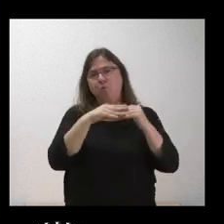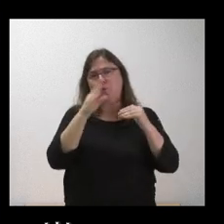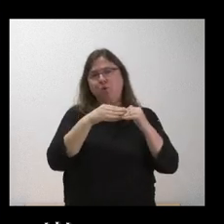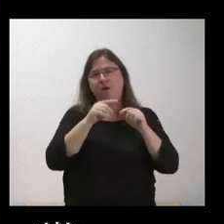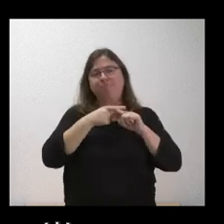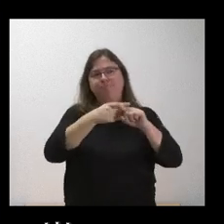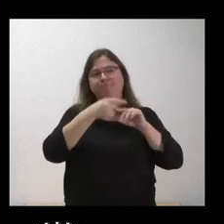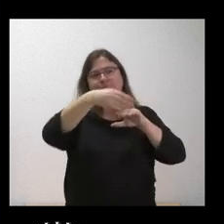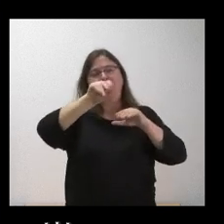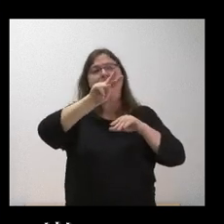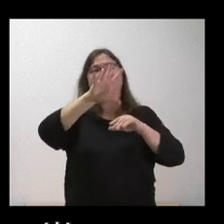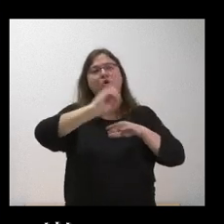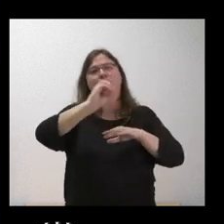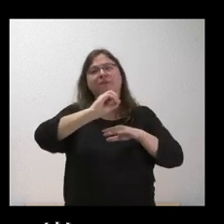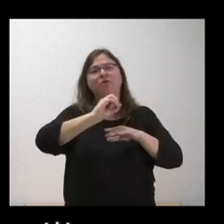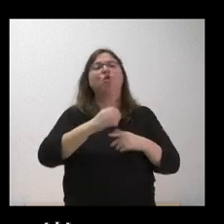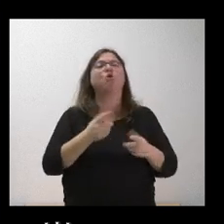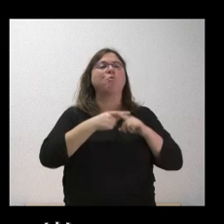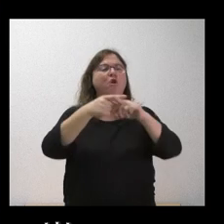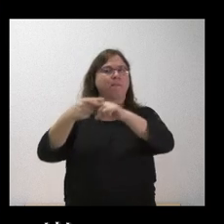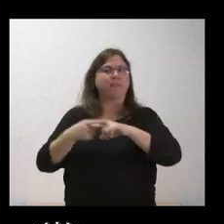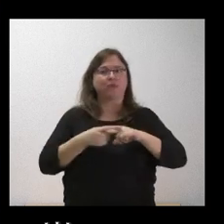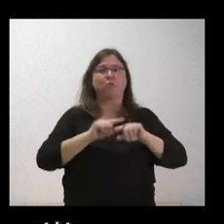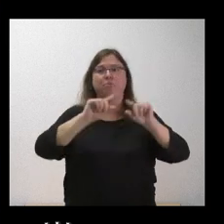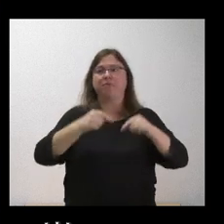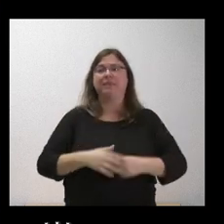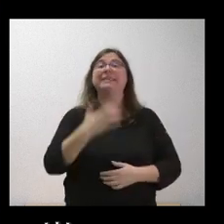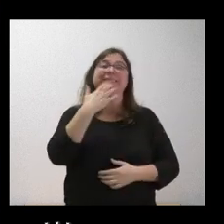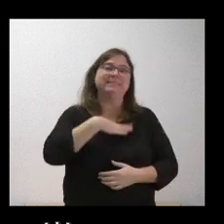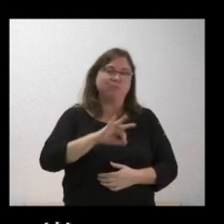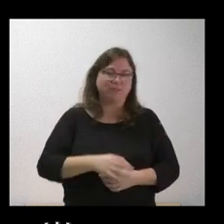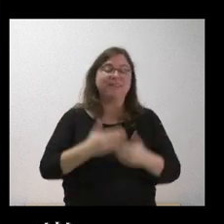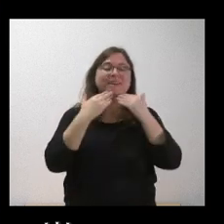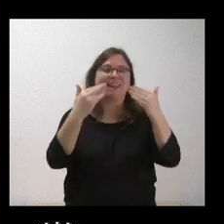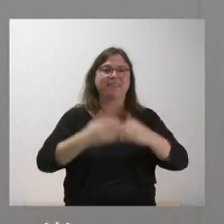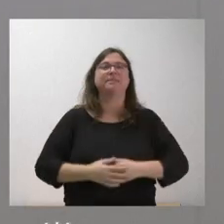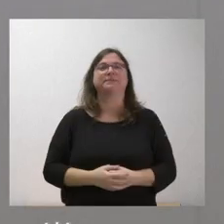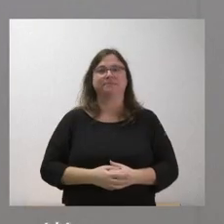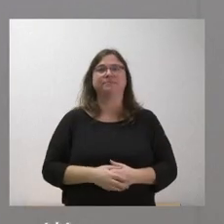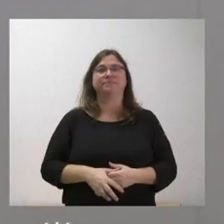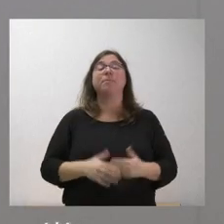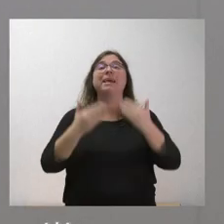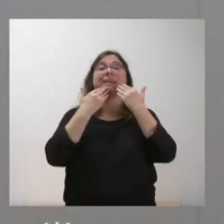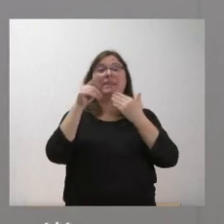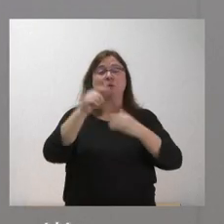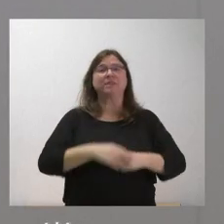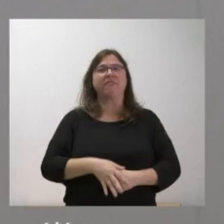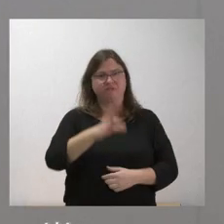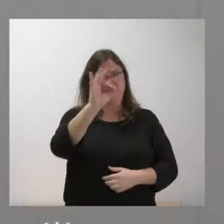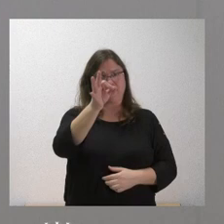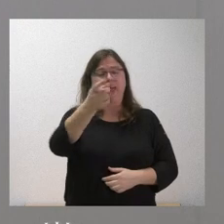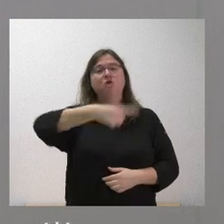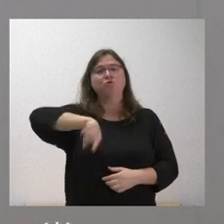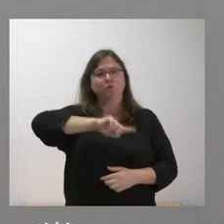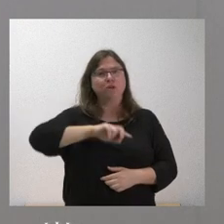bonificación del 25% que hacia la junta de Castillo s es posible gracias Sí pues gracias a usted efectivamente Nosotros hemos